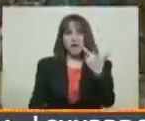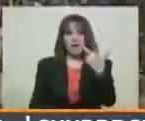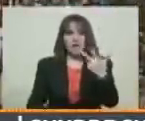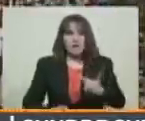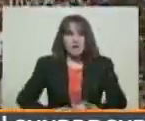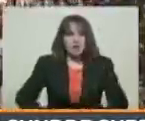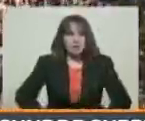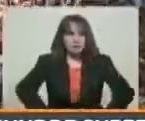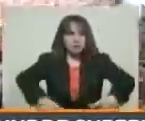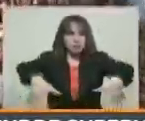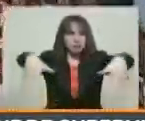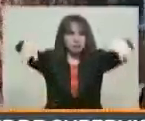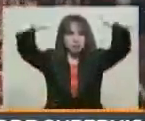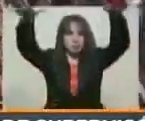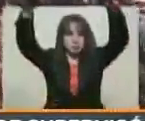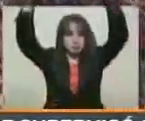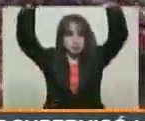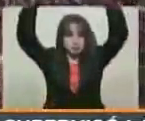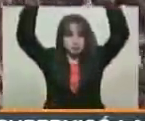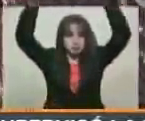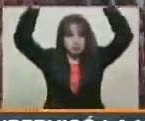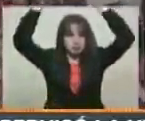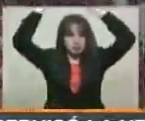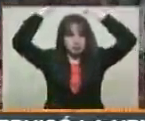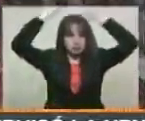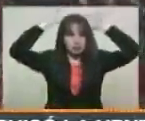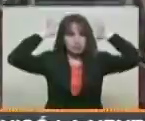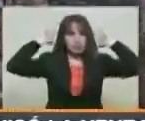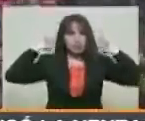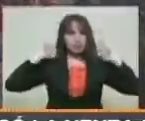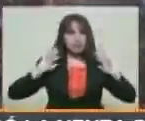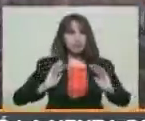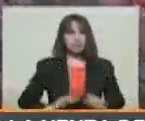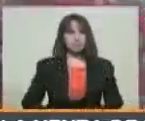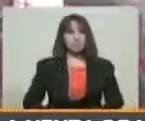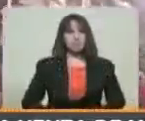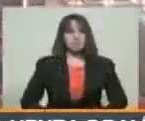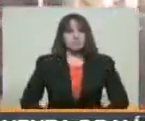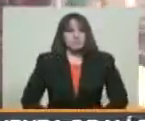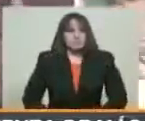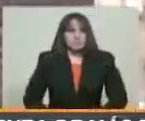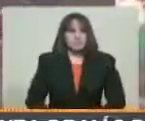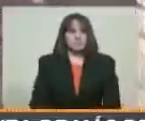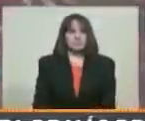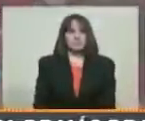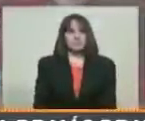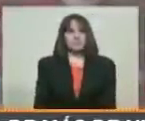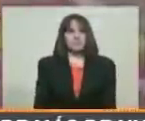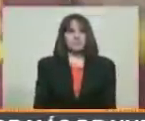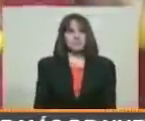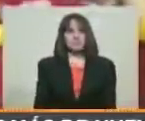1, 2, 3. ¡Crece la ola bolivariana! ¡Ola bolivariana de Cumaná!